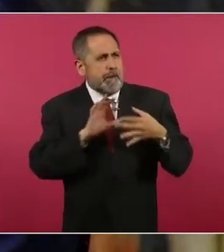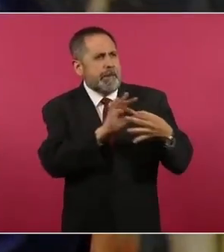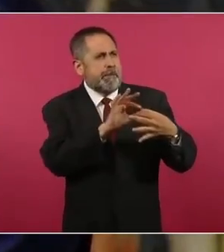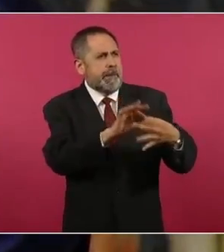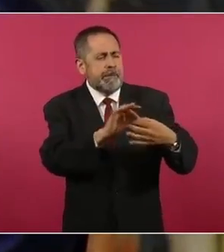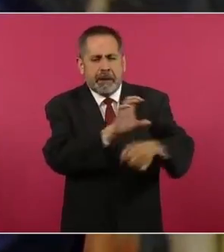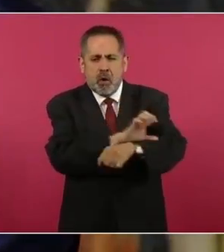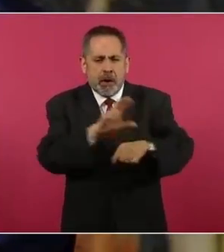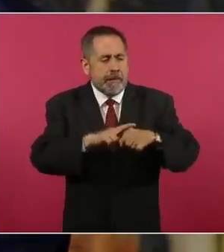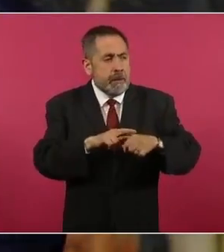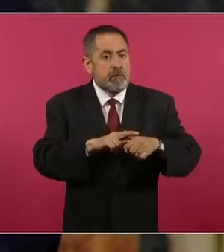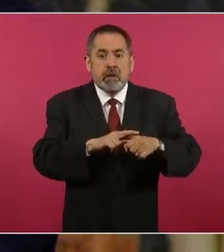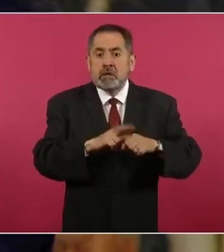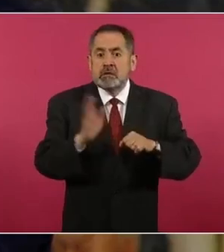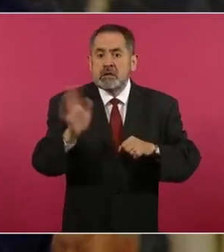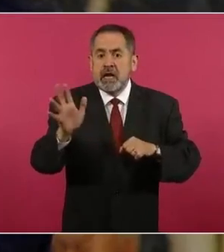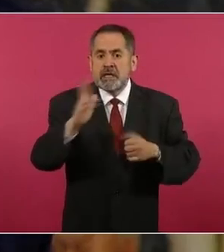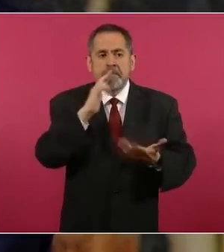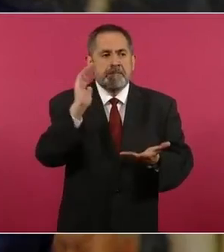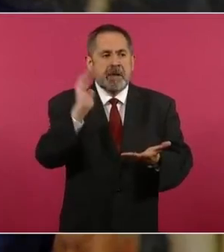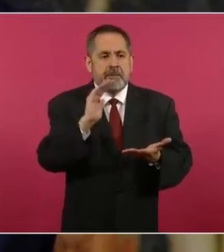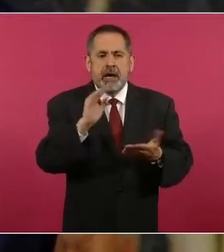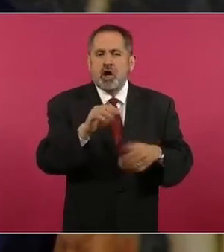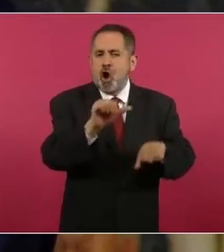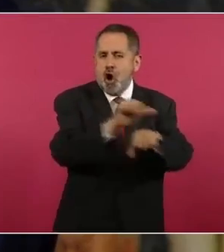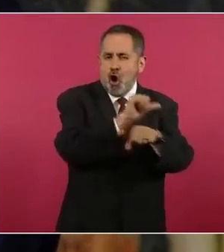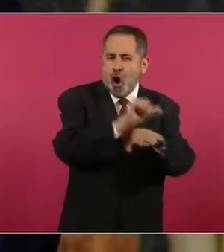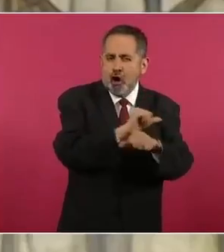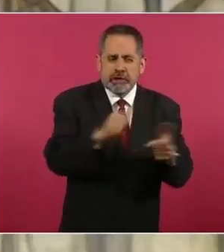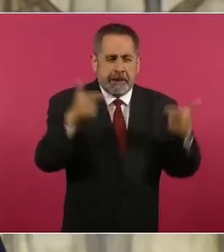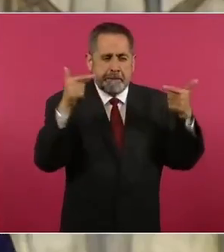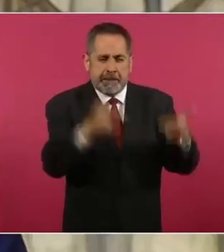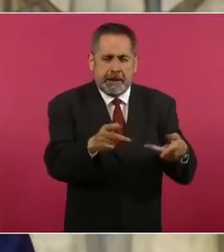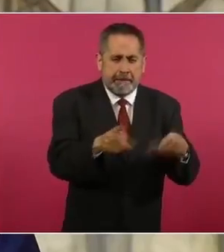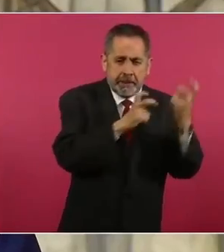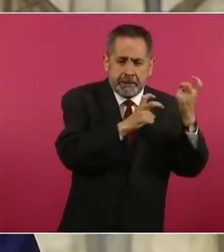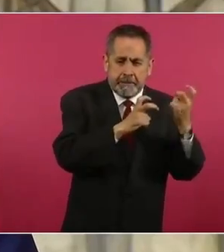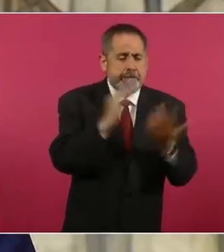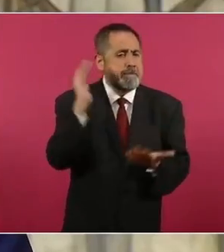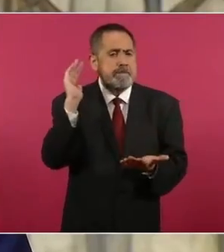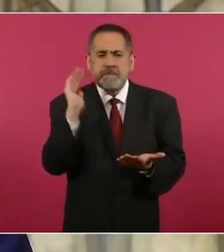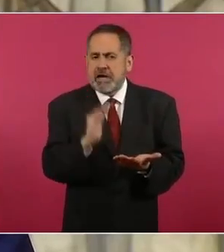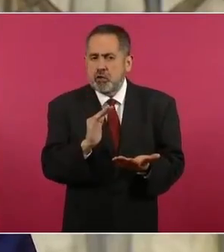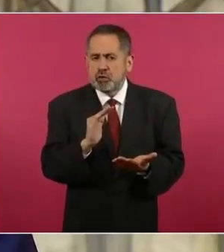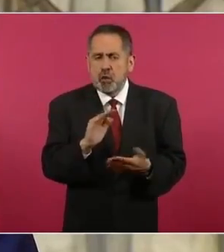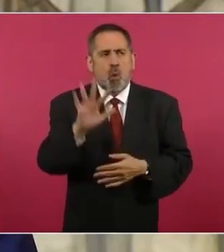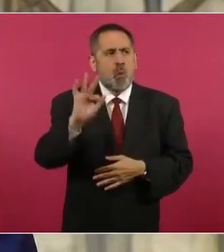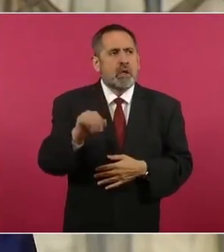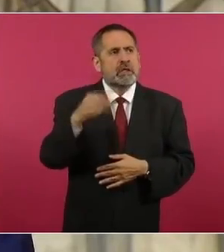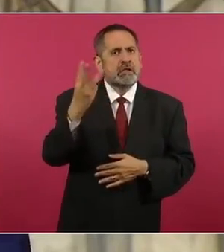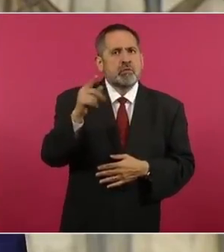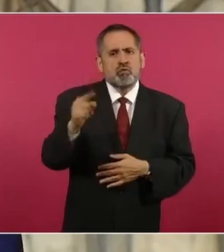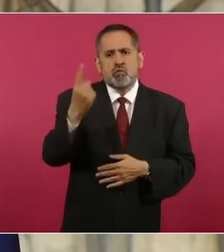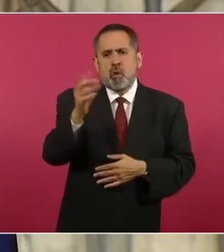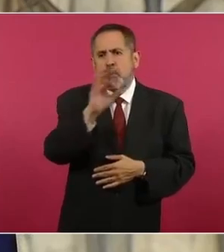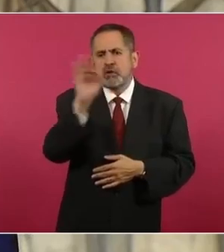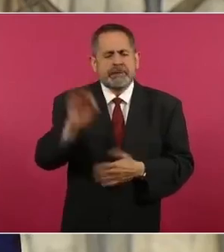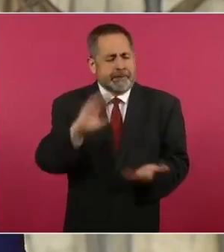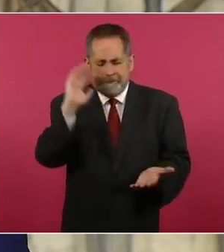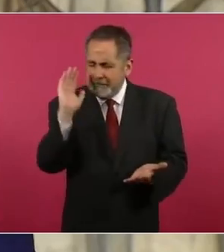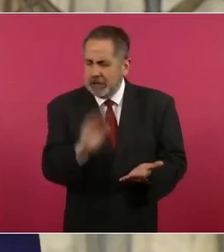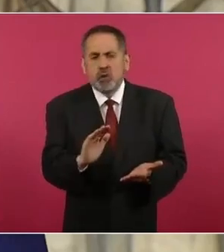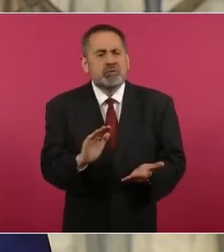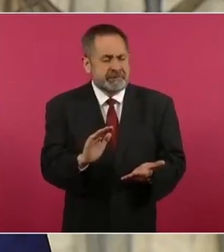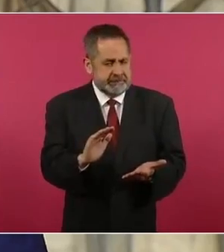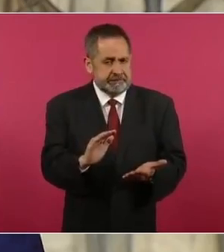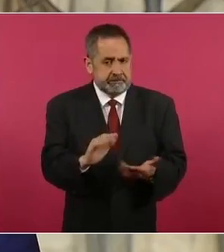ha logrado disminuir el robo de vehículos en 43 1.1%,